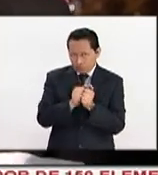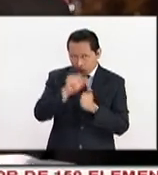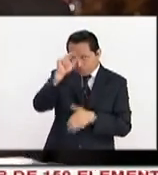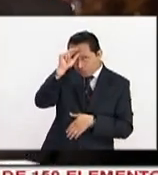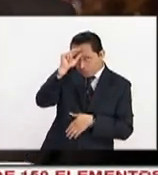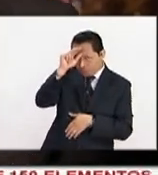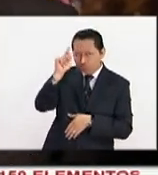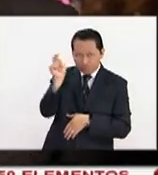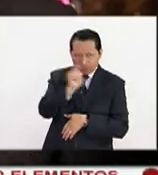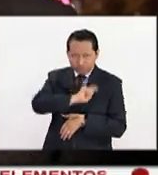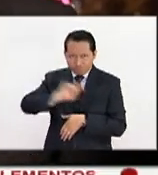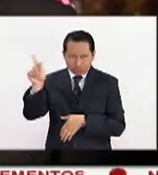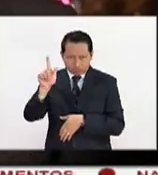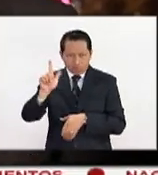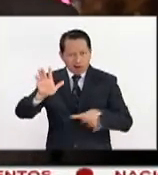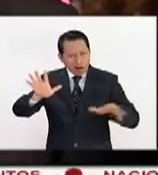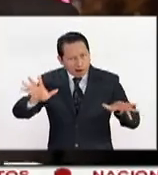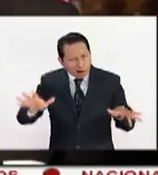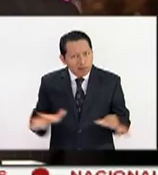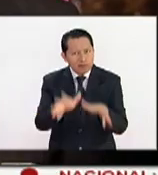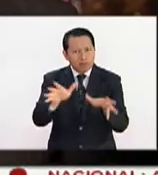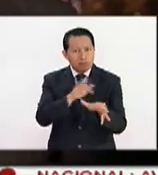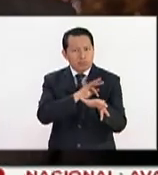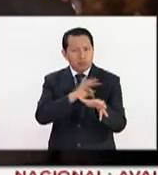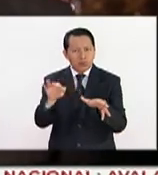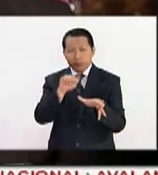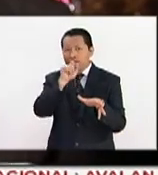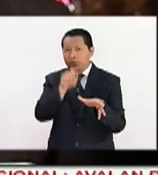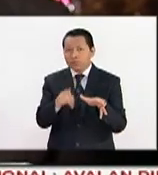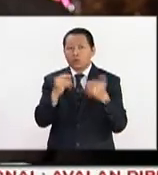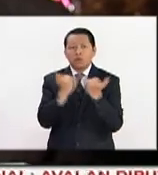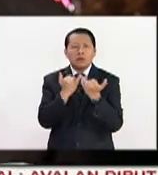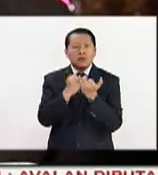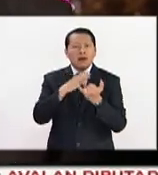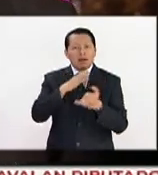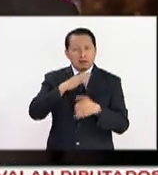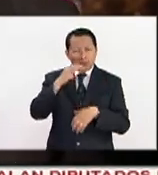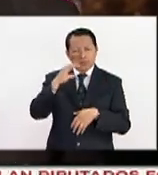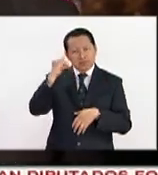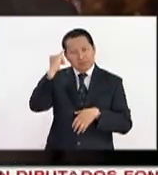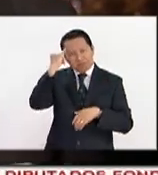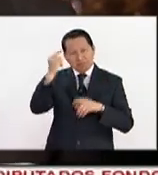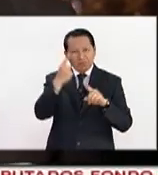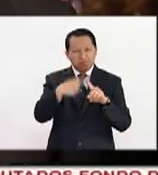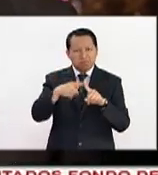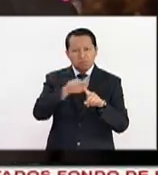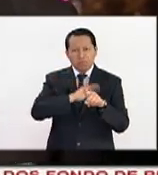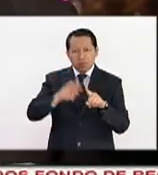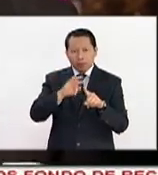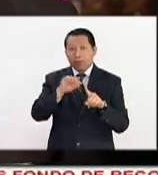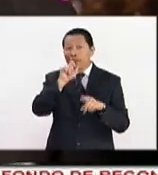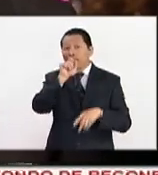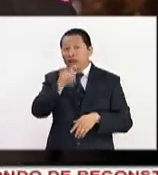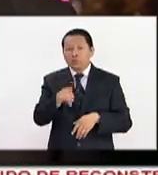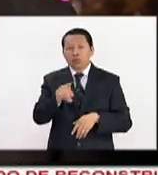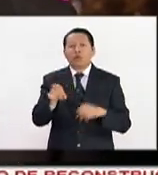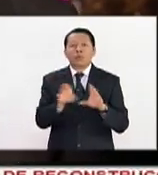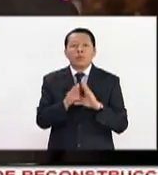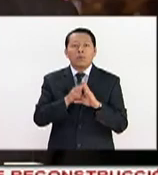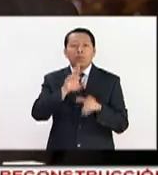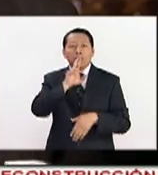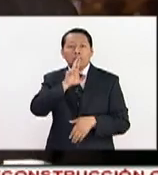con talento, estimular el estudio, punzar la imaginación, sacar del ser humano lo mejor de